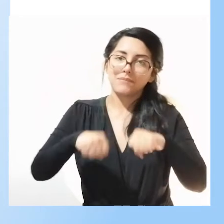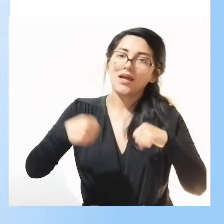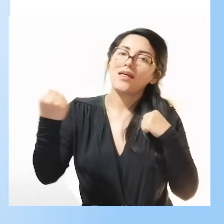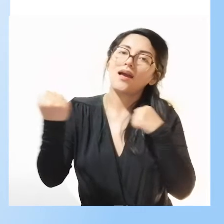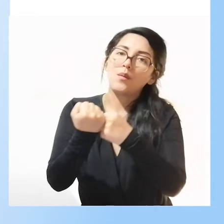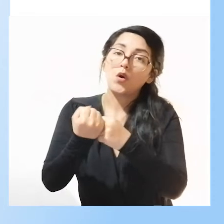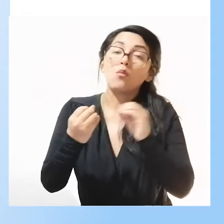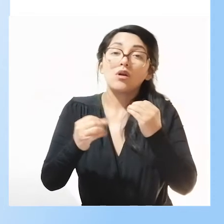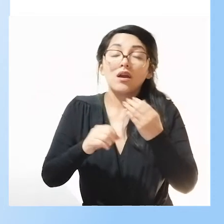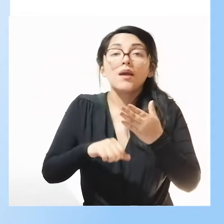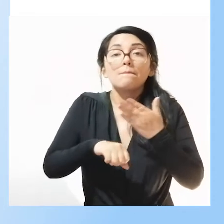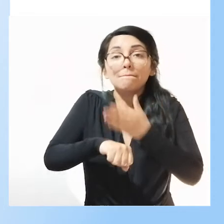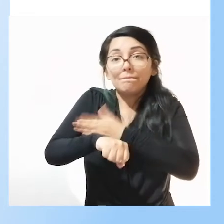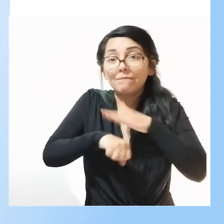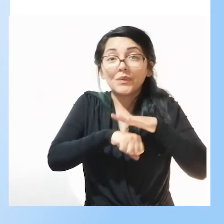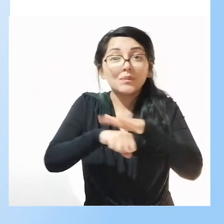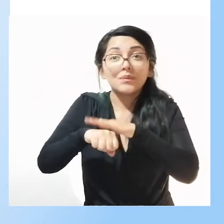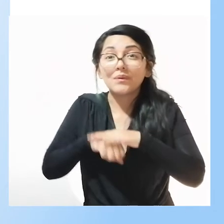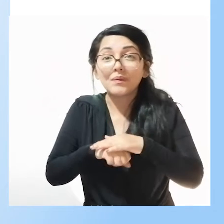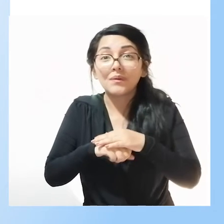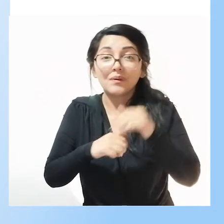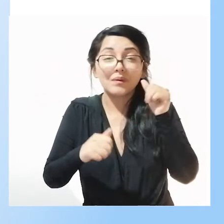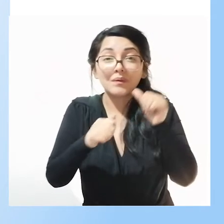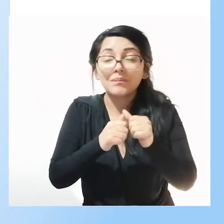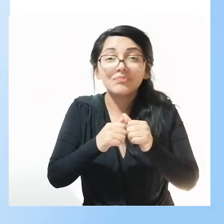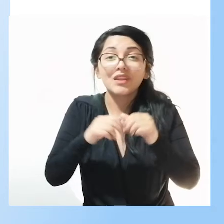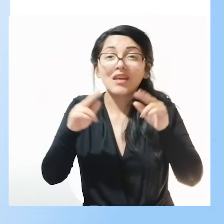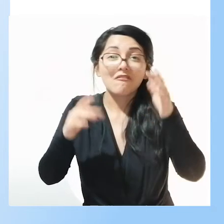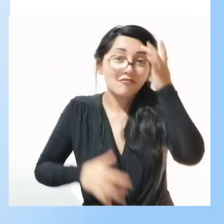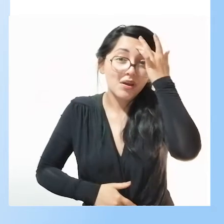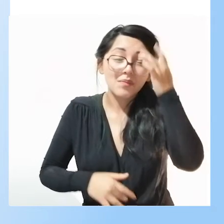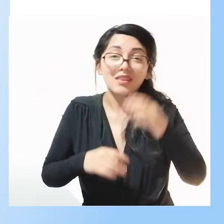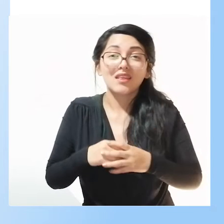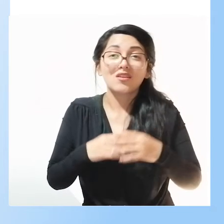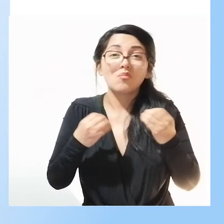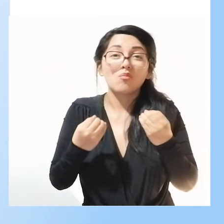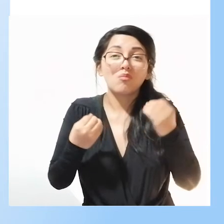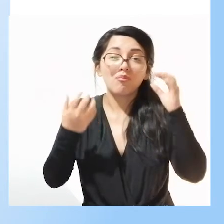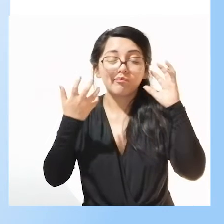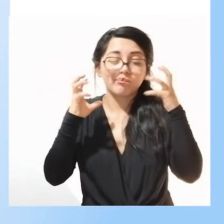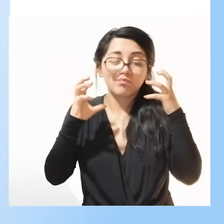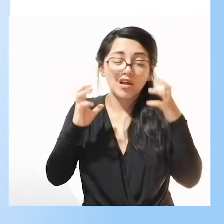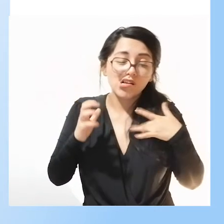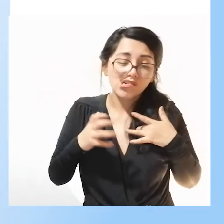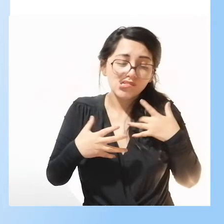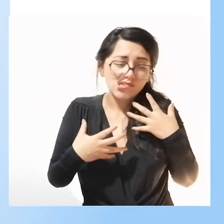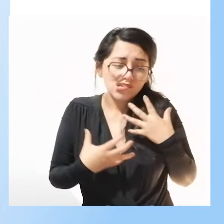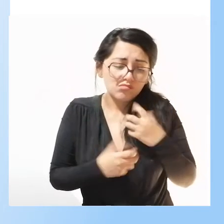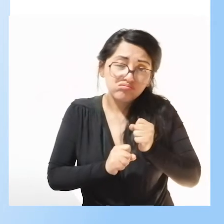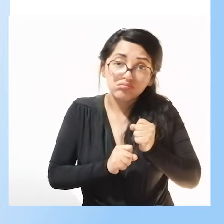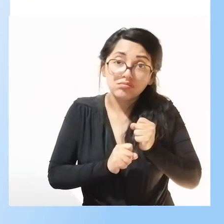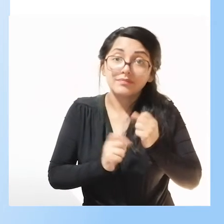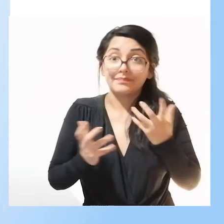para prevenir el burnout o el síndrome de estar quemado. Y todo esto va a contribuir a que el